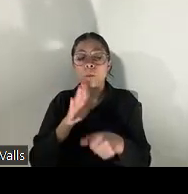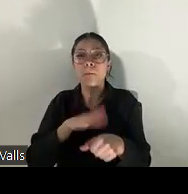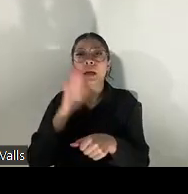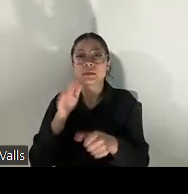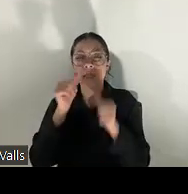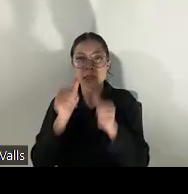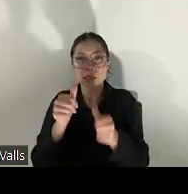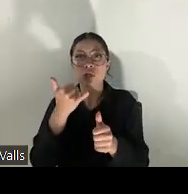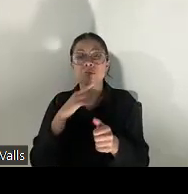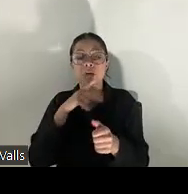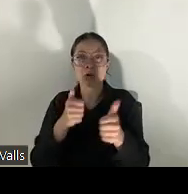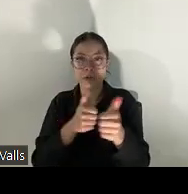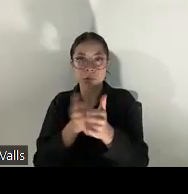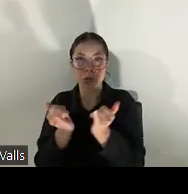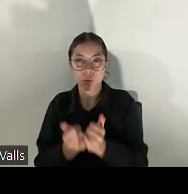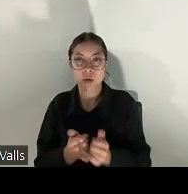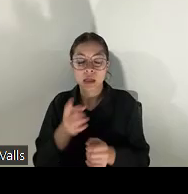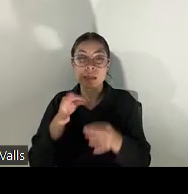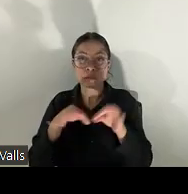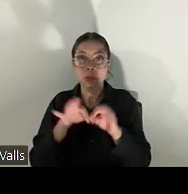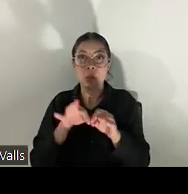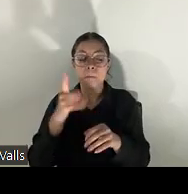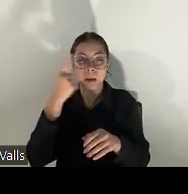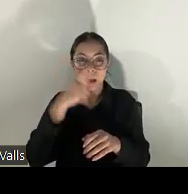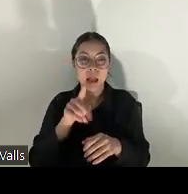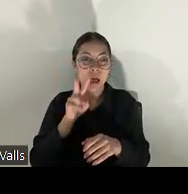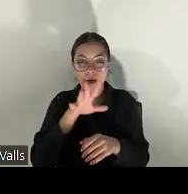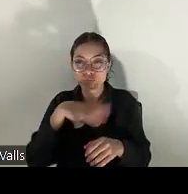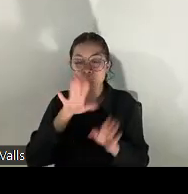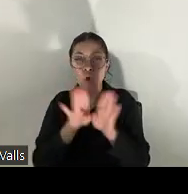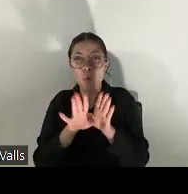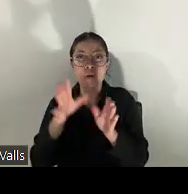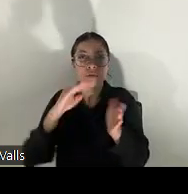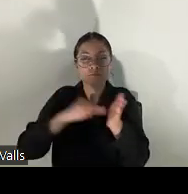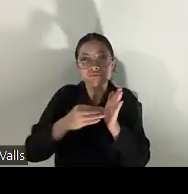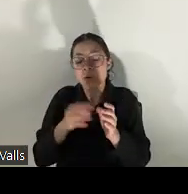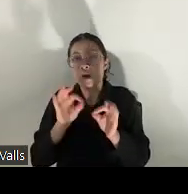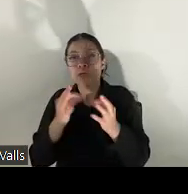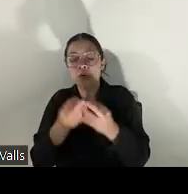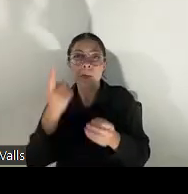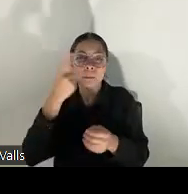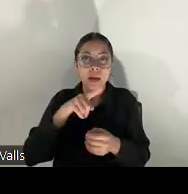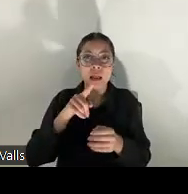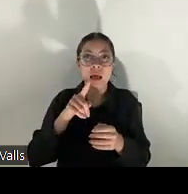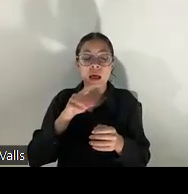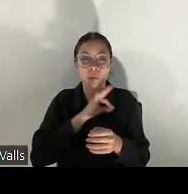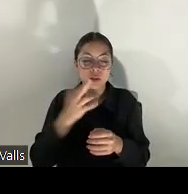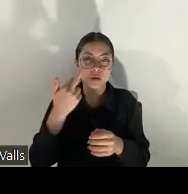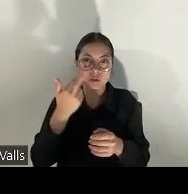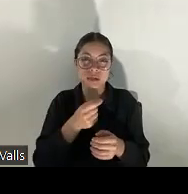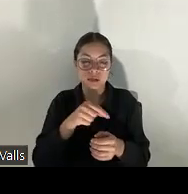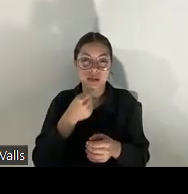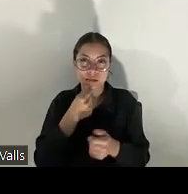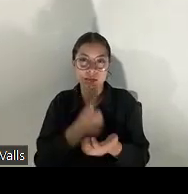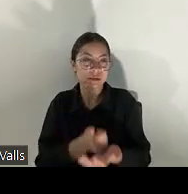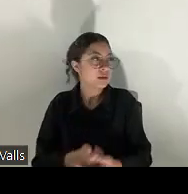seguimiento. Entonces, la exploración también nos sirve para buscar estrategias de intervención a la hora de revisar a los niños.